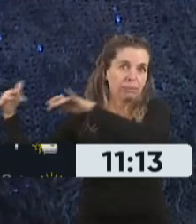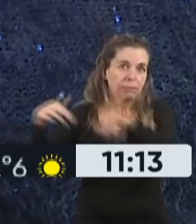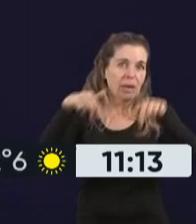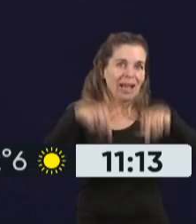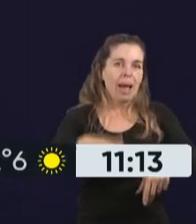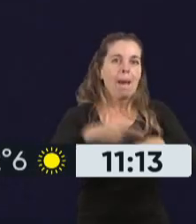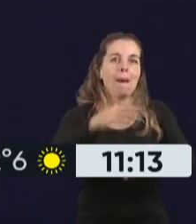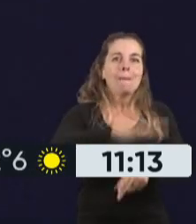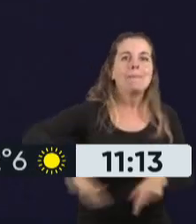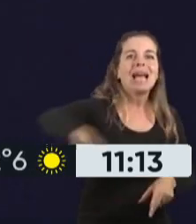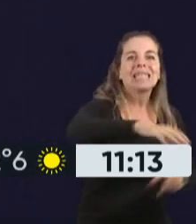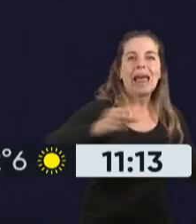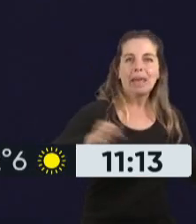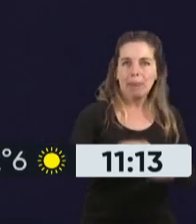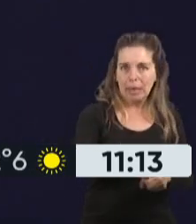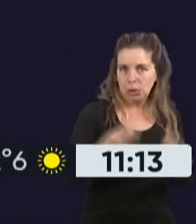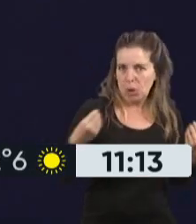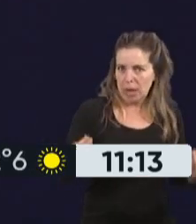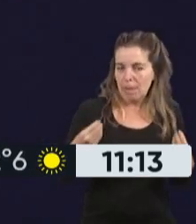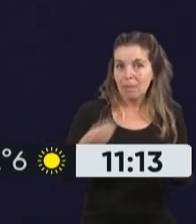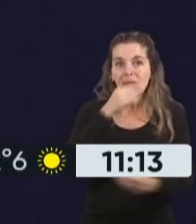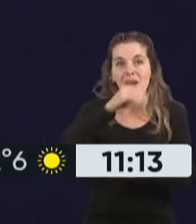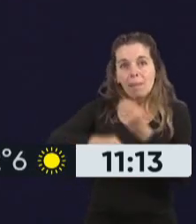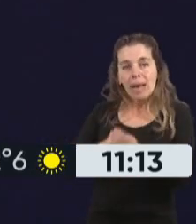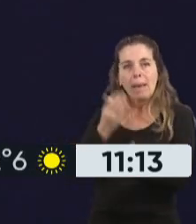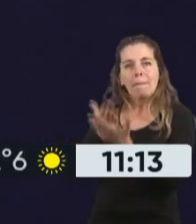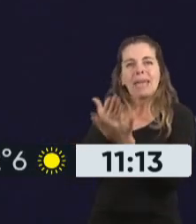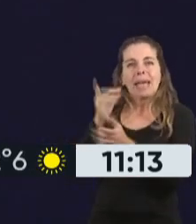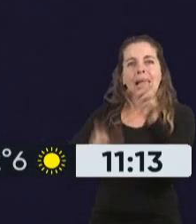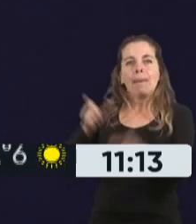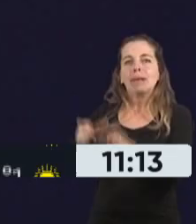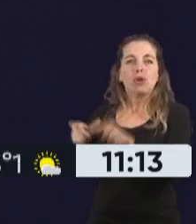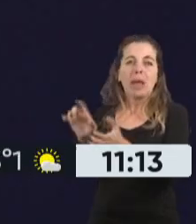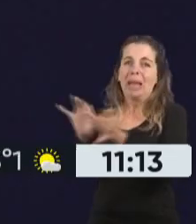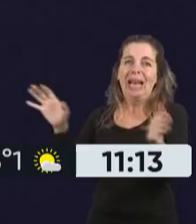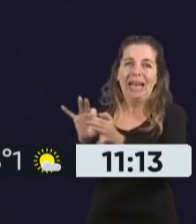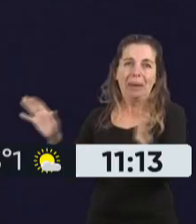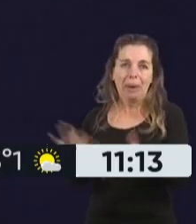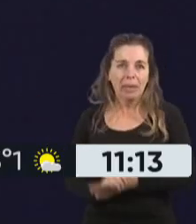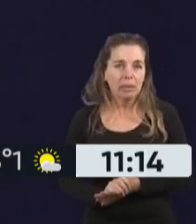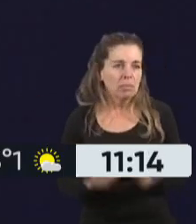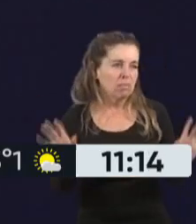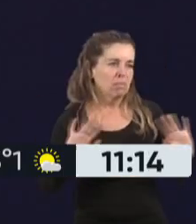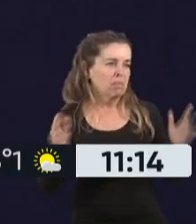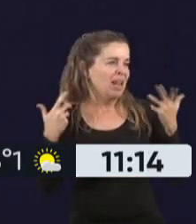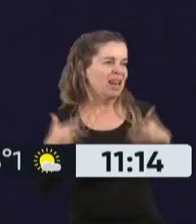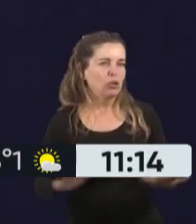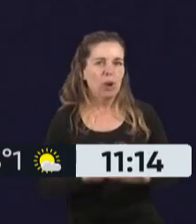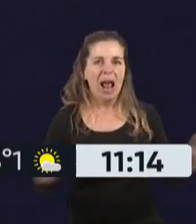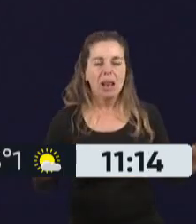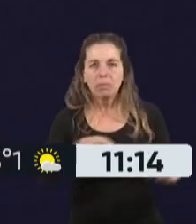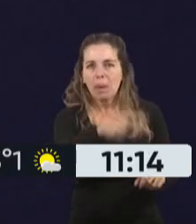Gracias. Con respecto a tu última pregunta, no más que el operativo habitual. Si te referís a si va a haber